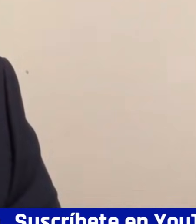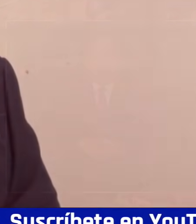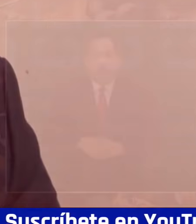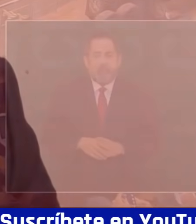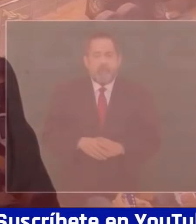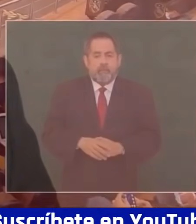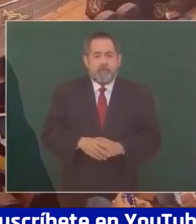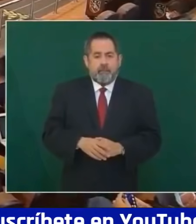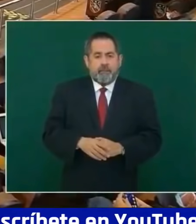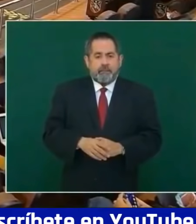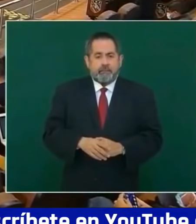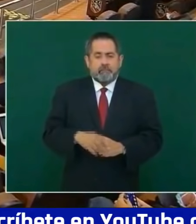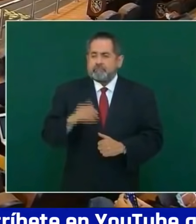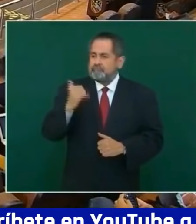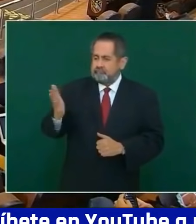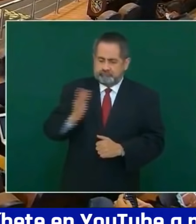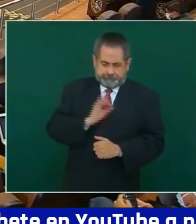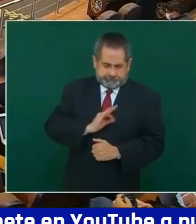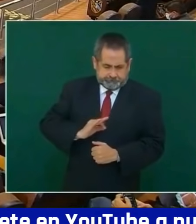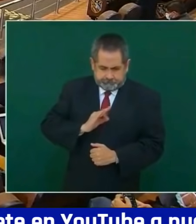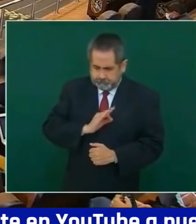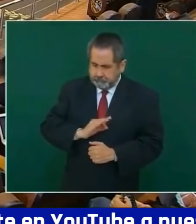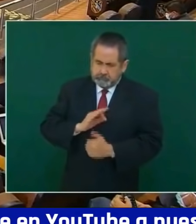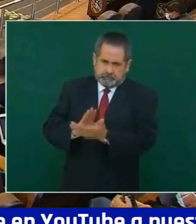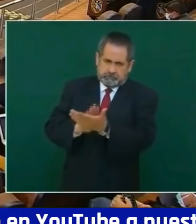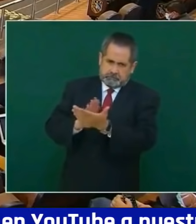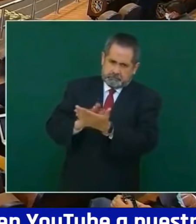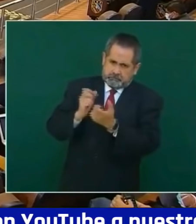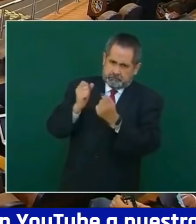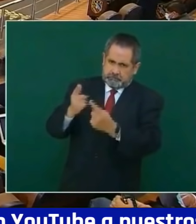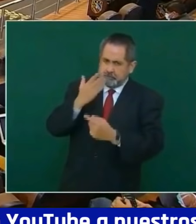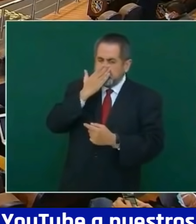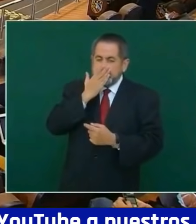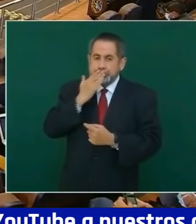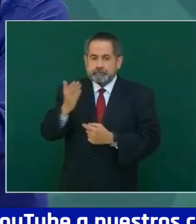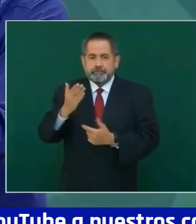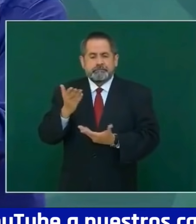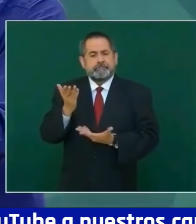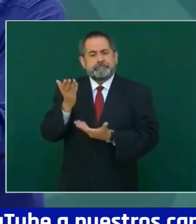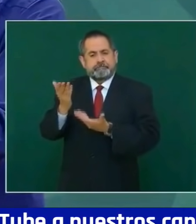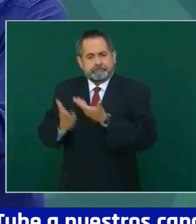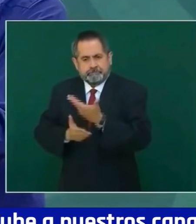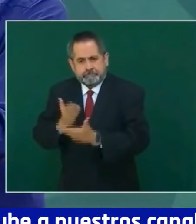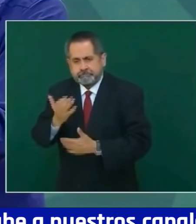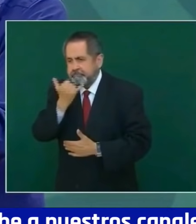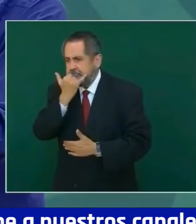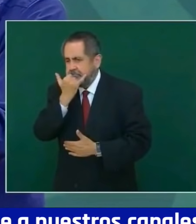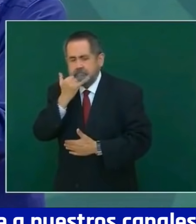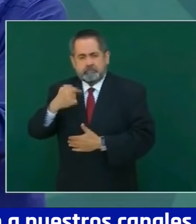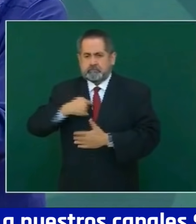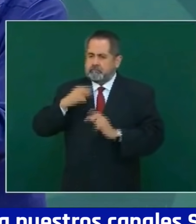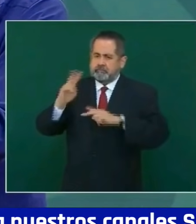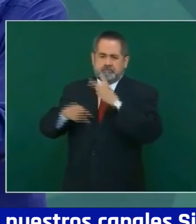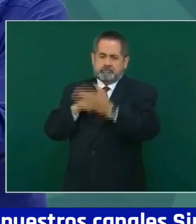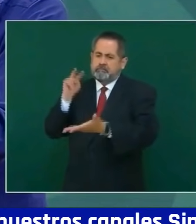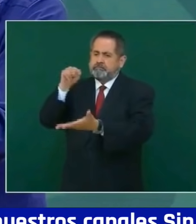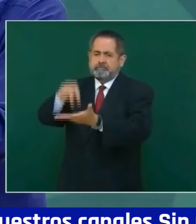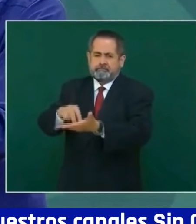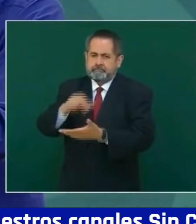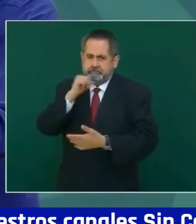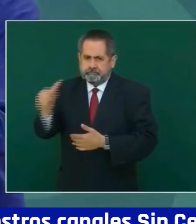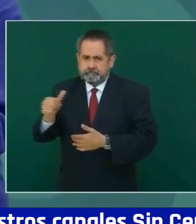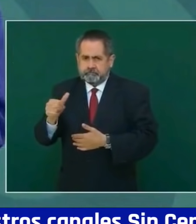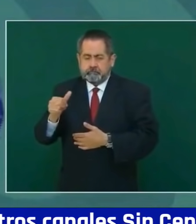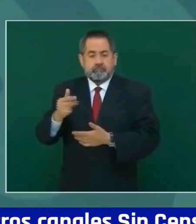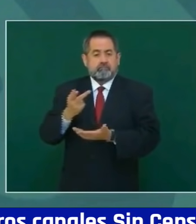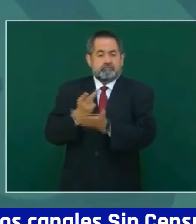favor. Felicitándola y ofreciéndole disculpas porque no voy a asistir. Le van a